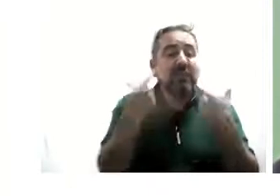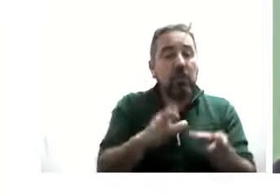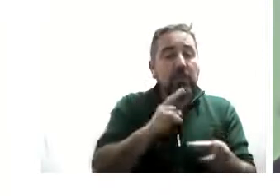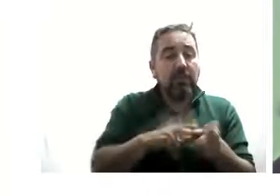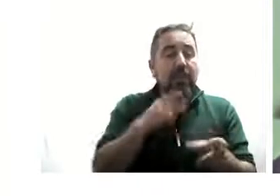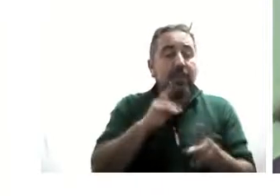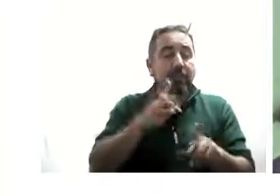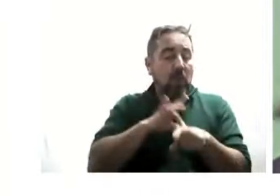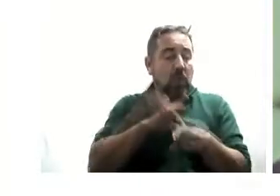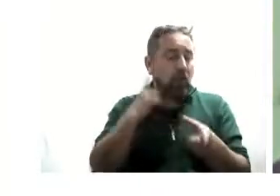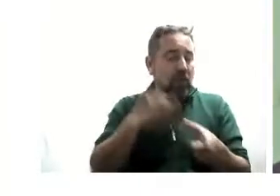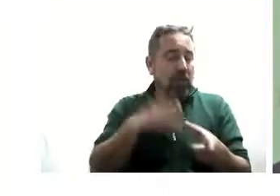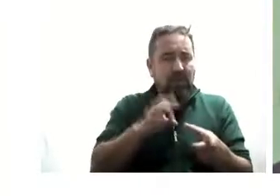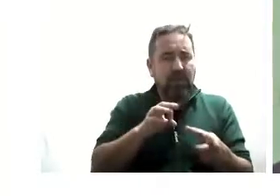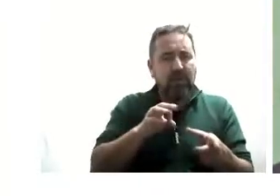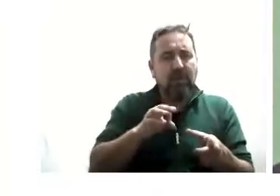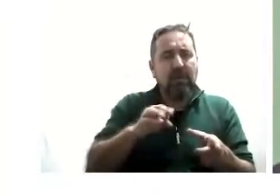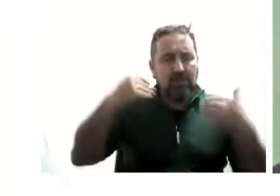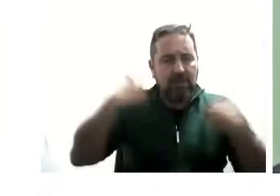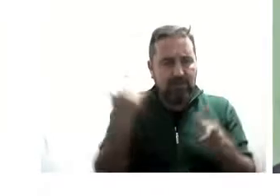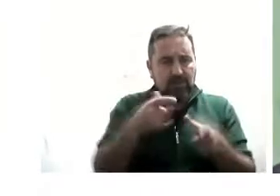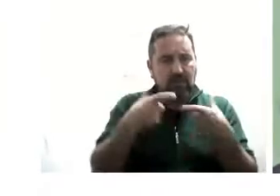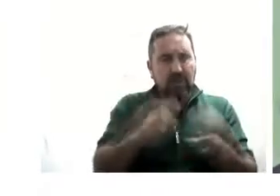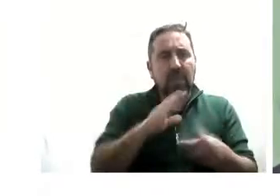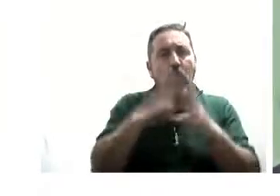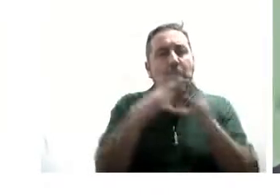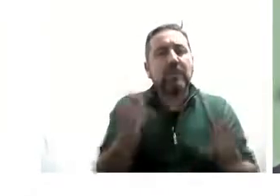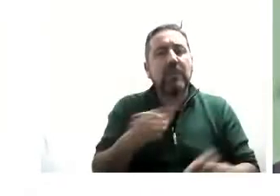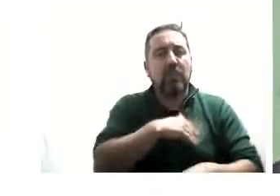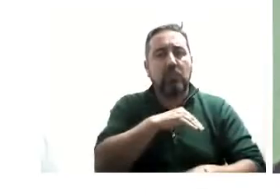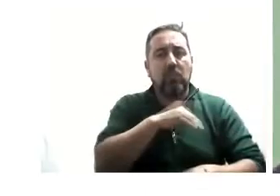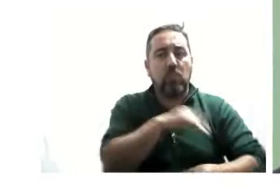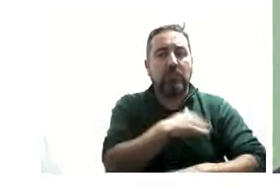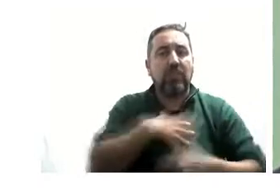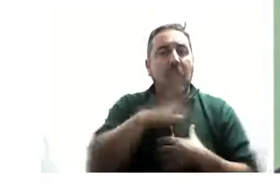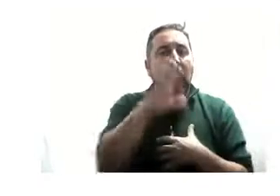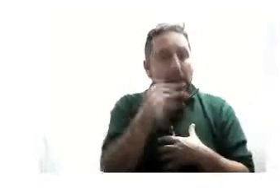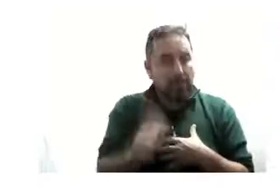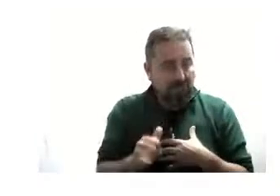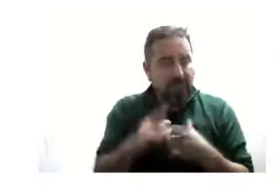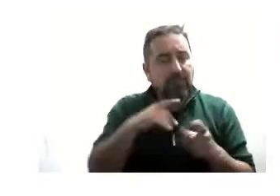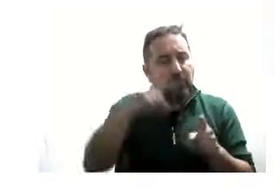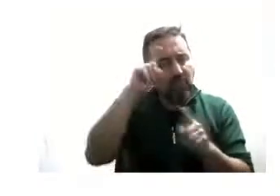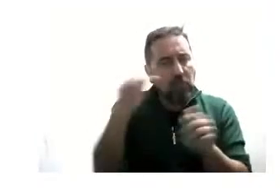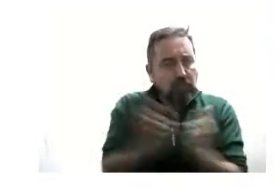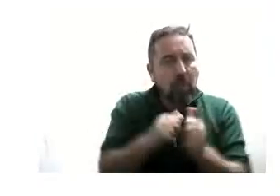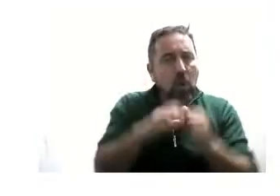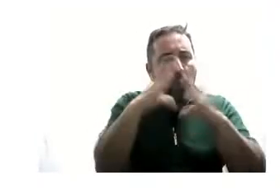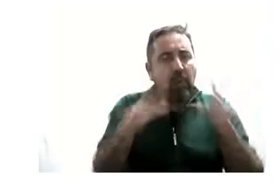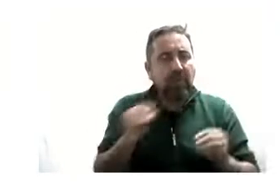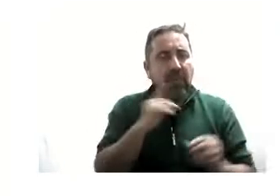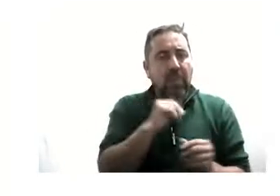del servicio de ORL del Hospital Universitario La Paz de Madrid, es profesor asociado en la Universidad